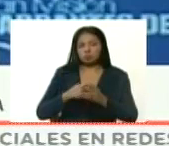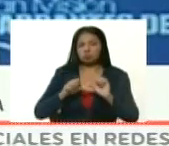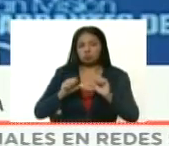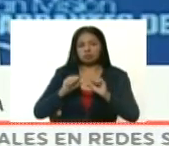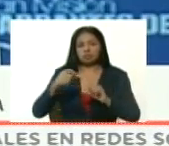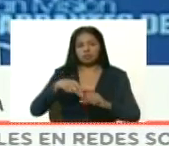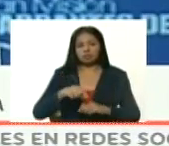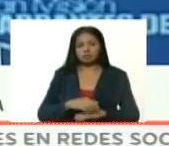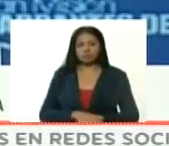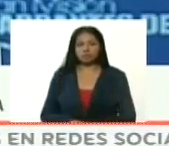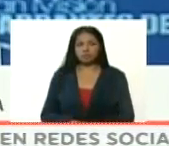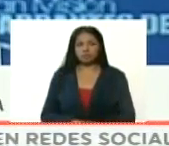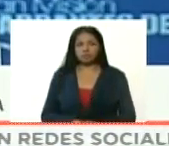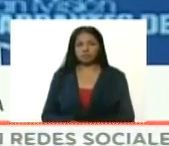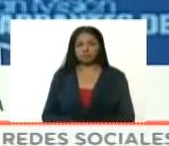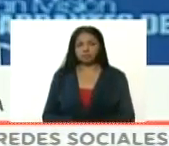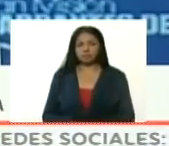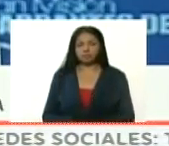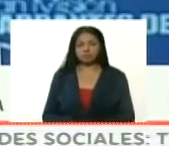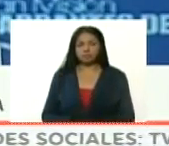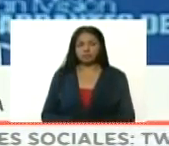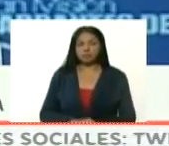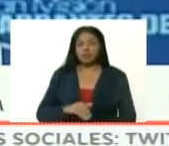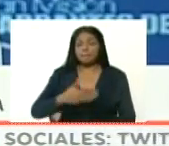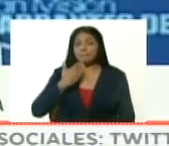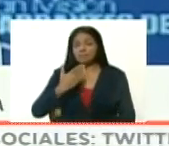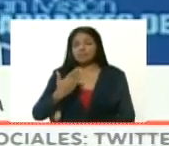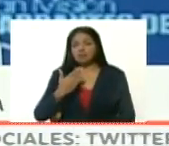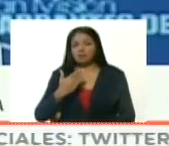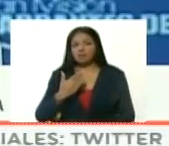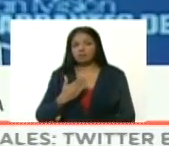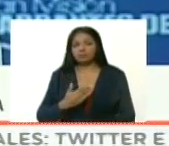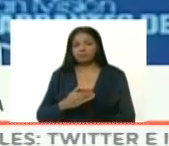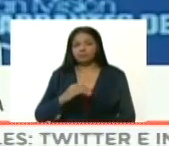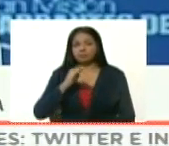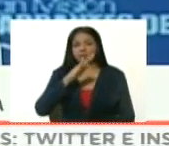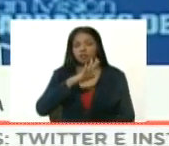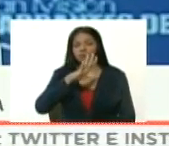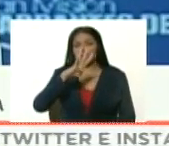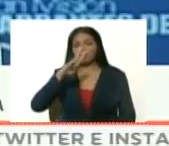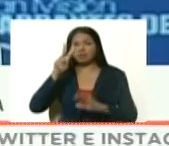permanente. Me están solicitando